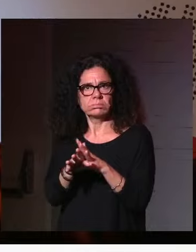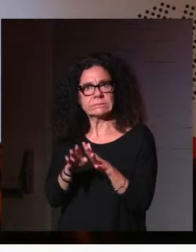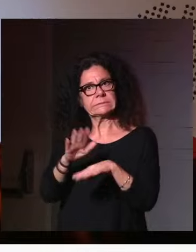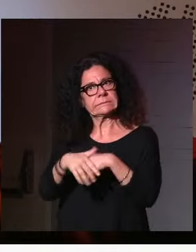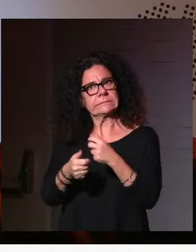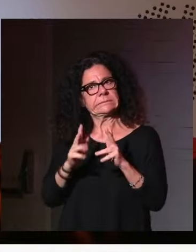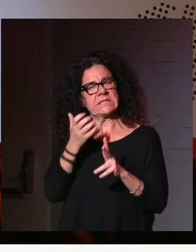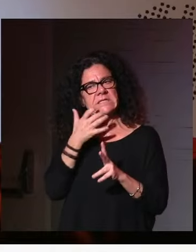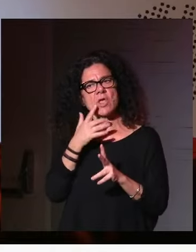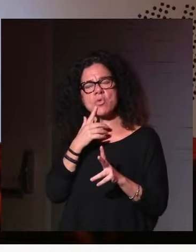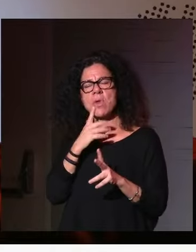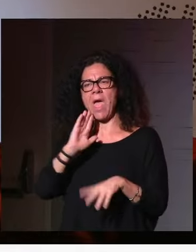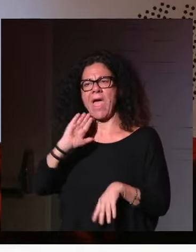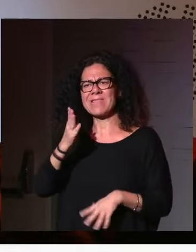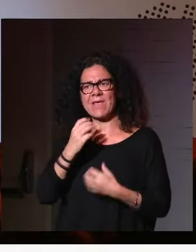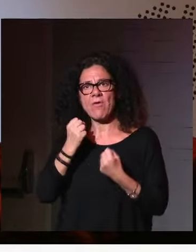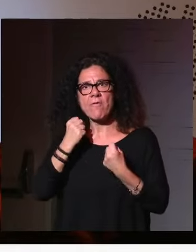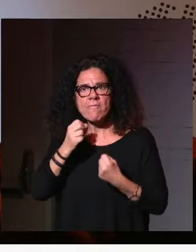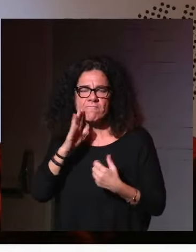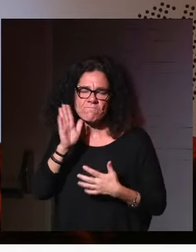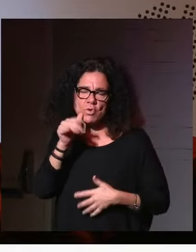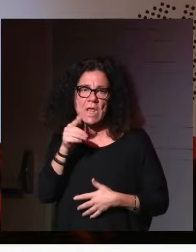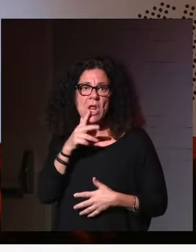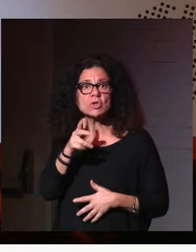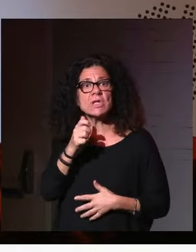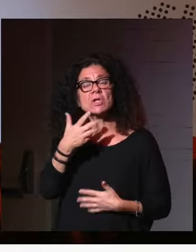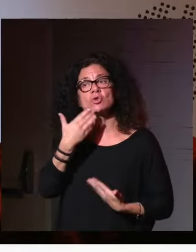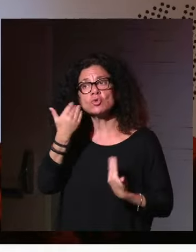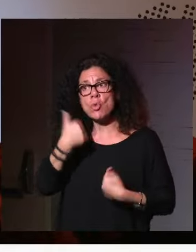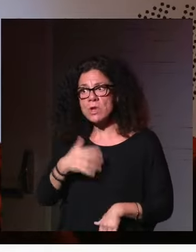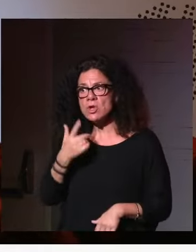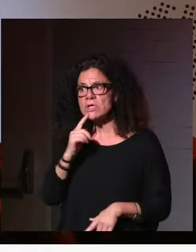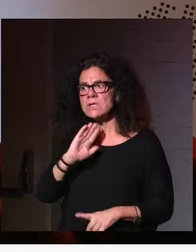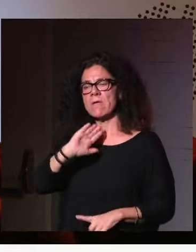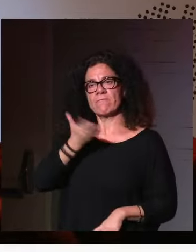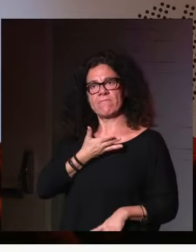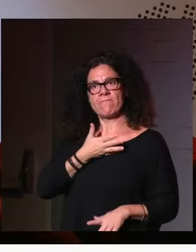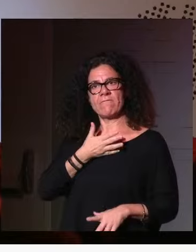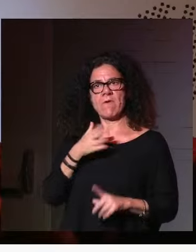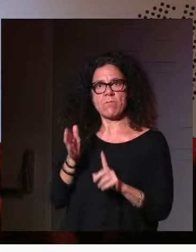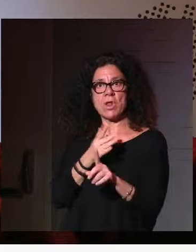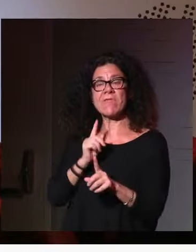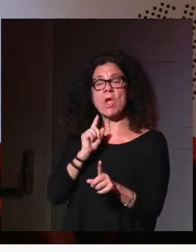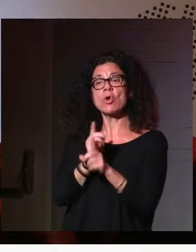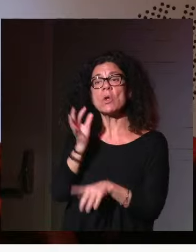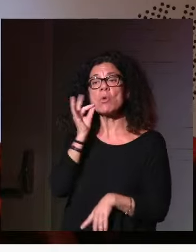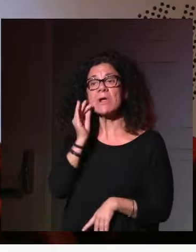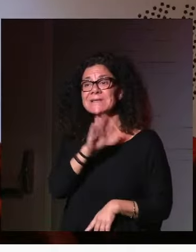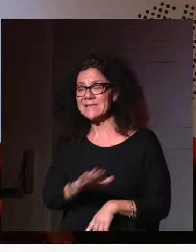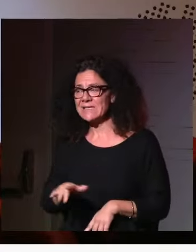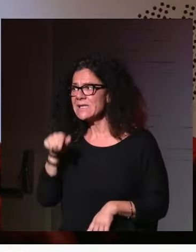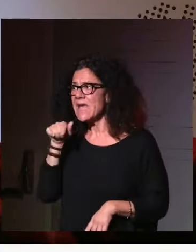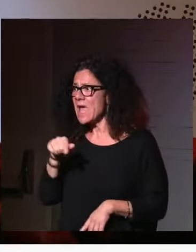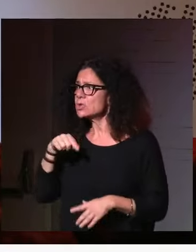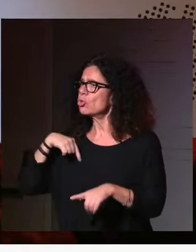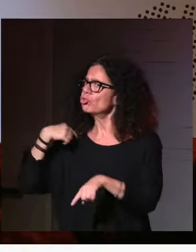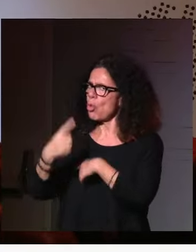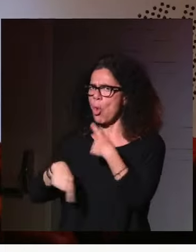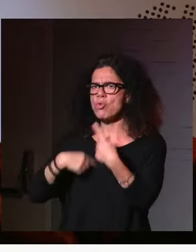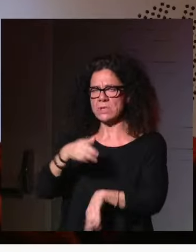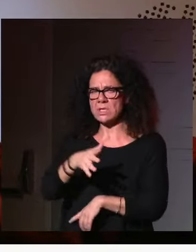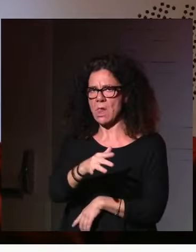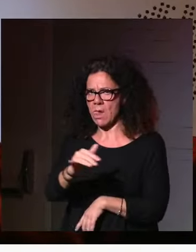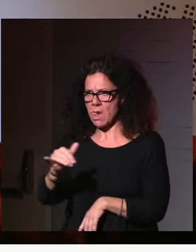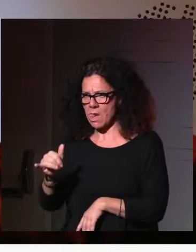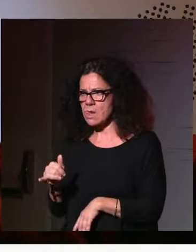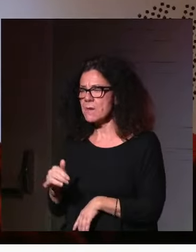ataque brutal a derechos humanos y cuando se ejerce violencia contra mujeres y niñas nos encontramos con esto todos los días